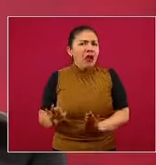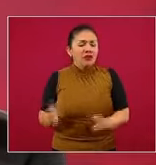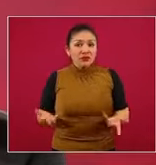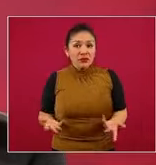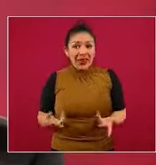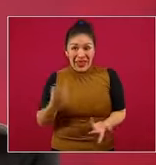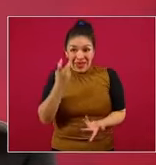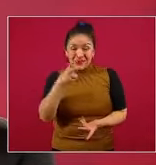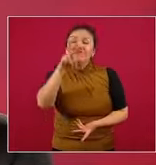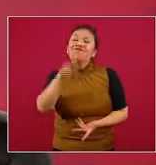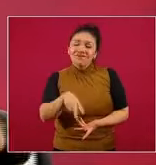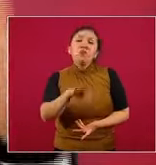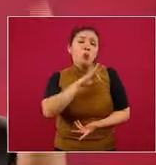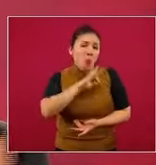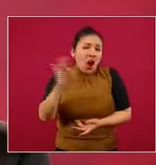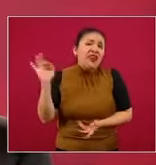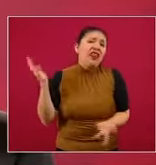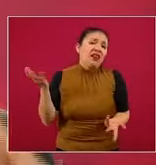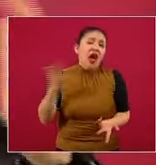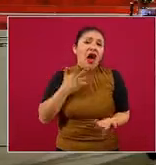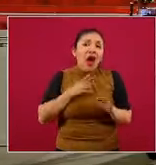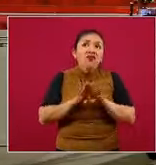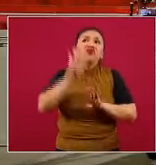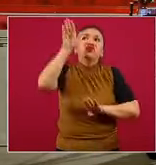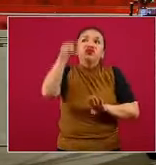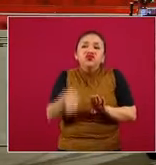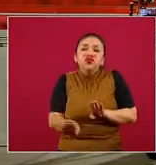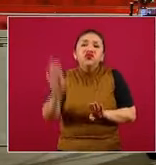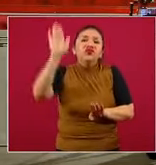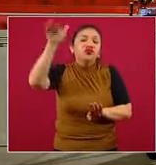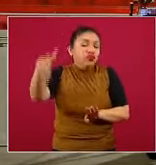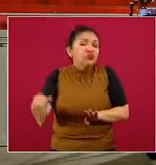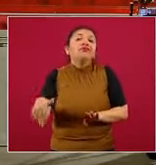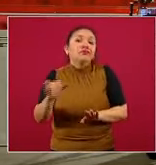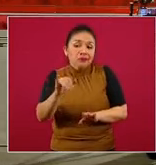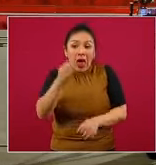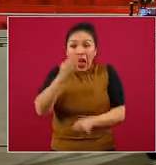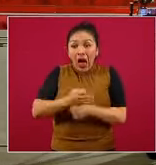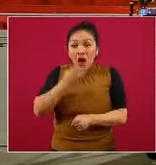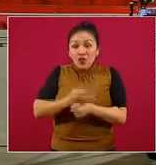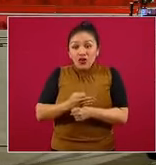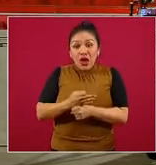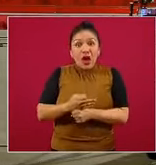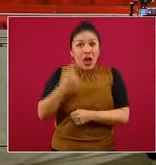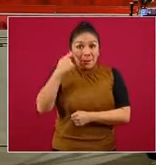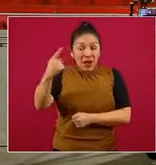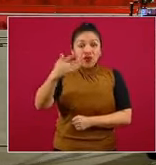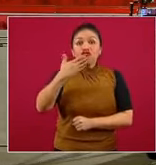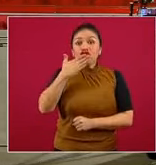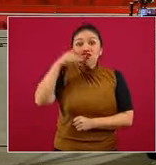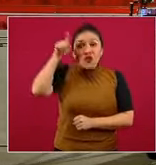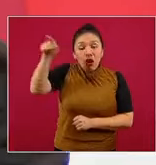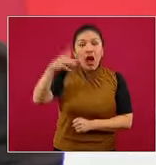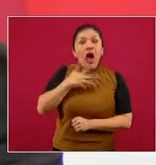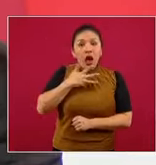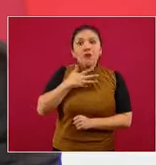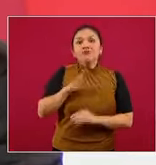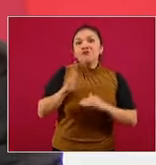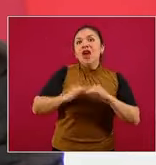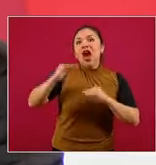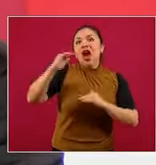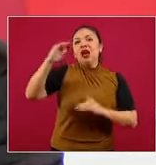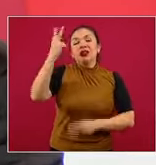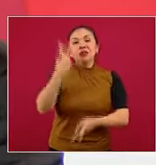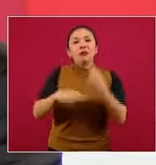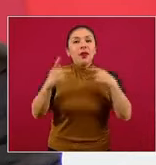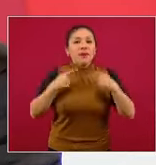Entonces, sí puede pasar que haya subidas, bajadas, y en este momento, en el caso de Sonora, hay un incremento en el número